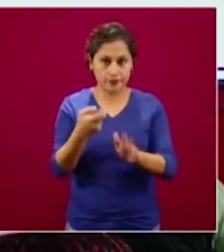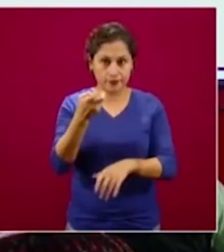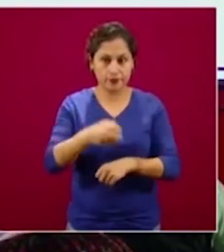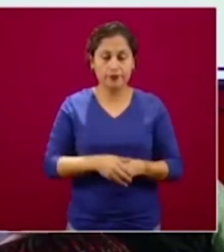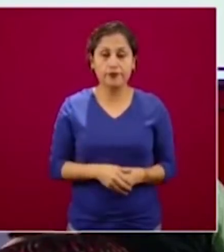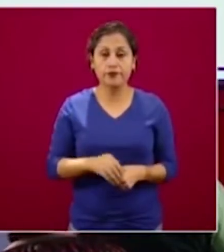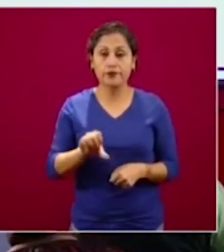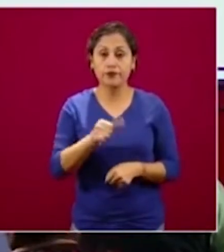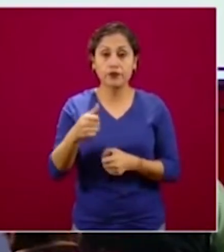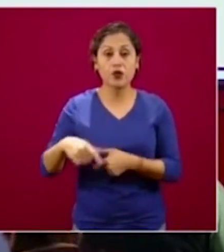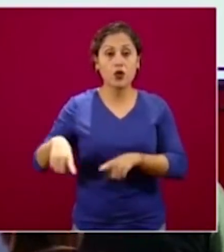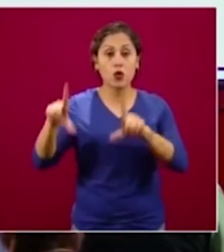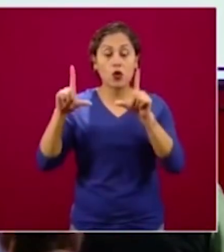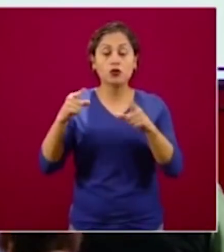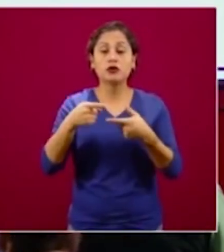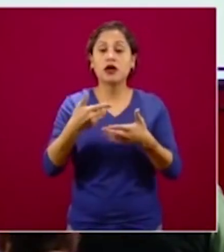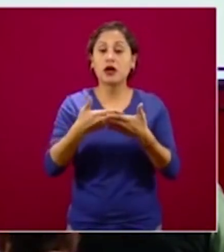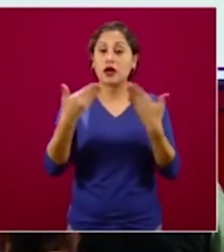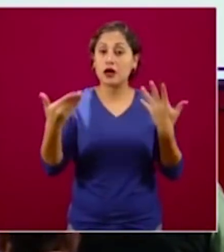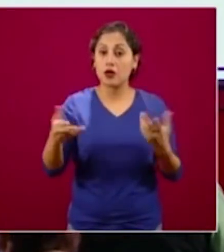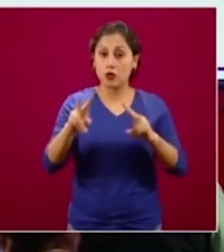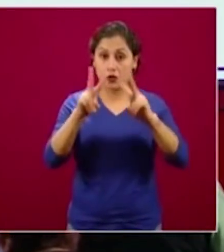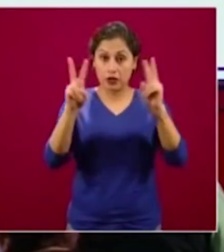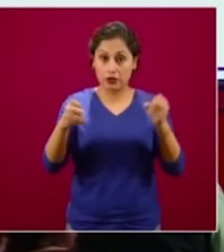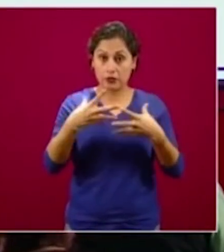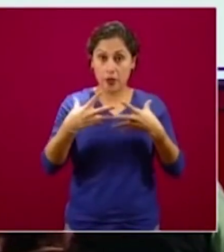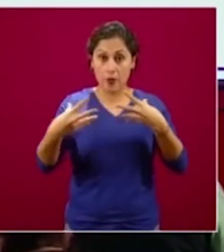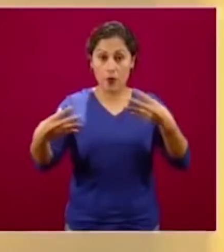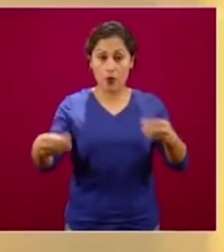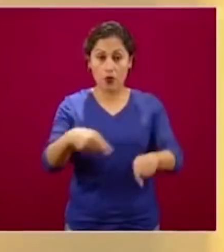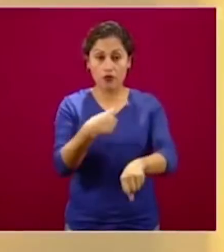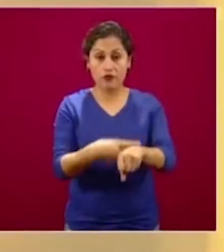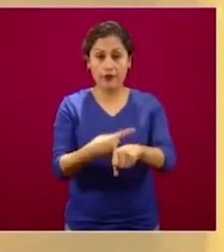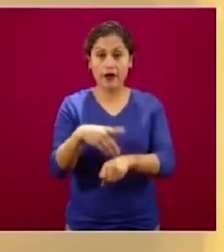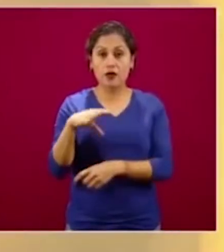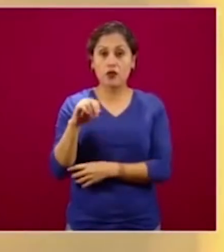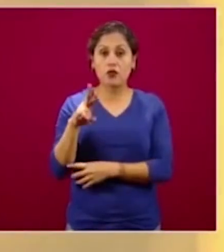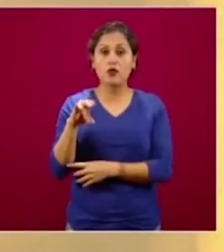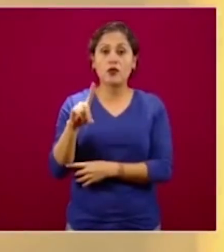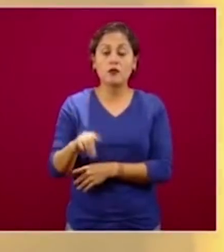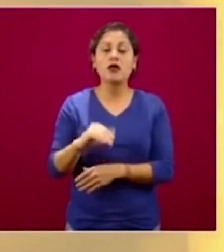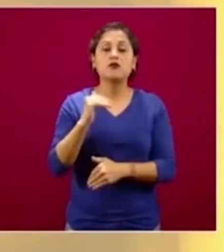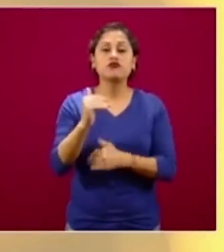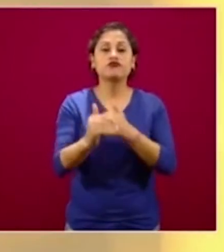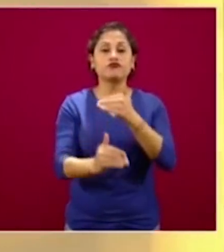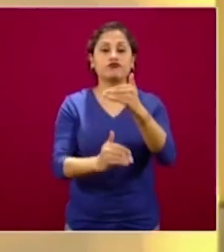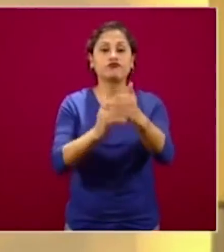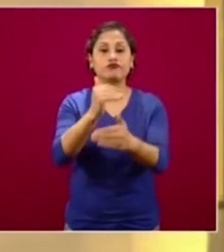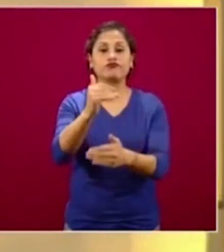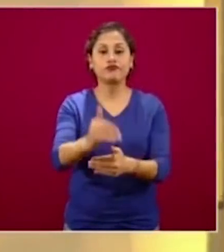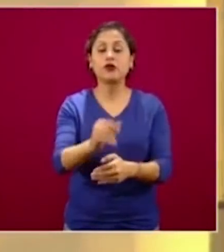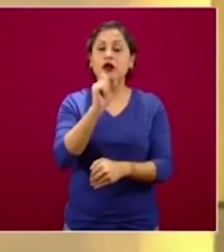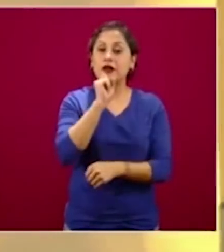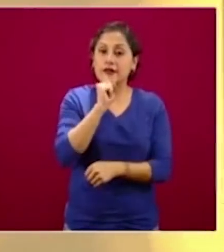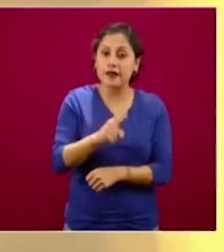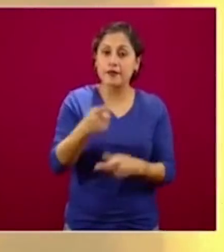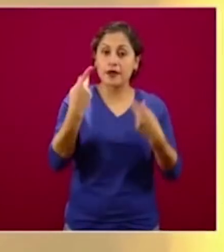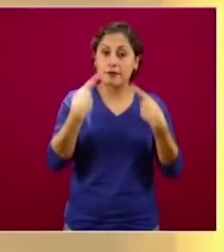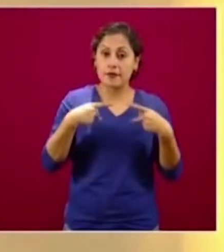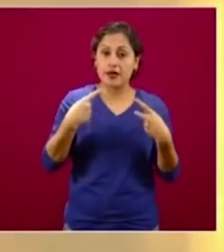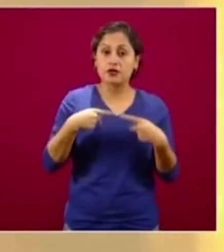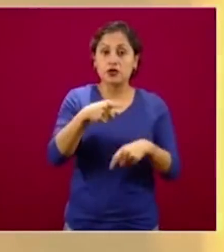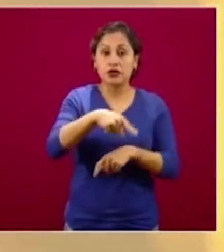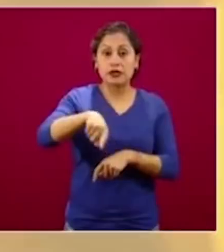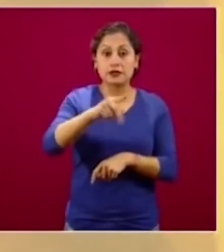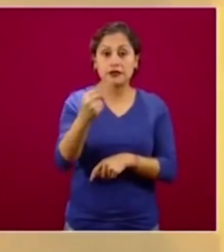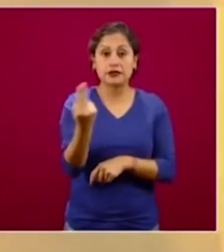Conforme la pandemia COVID ha ido evolucionando, también el modo de transfundir o los pacientes a transfundir